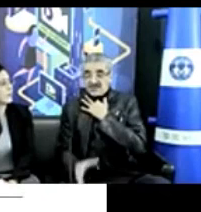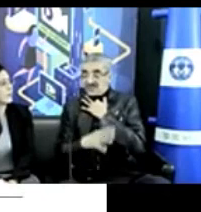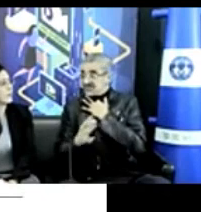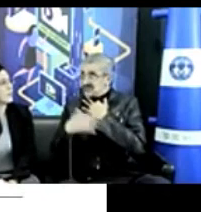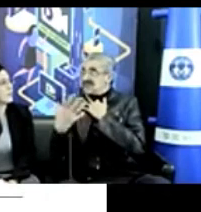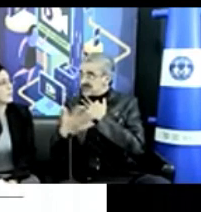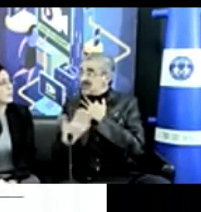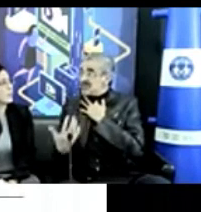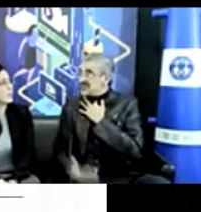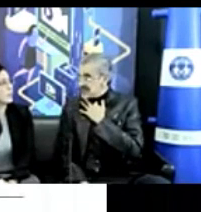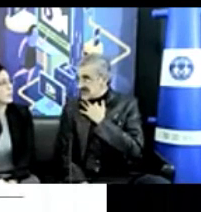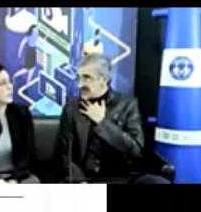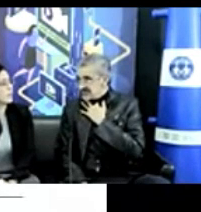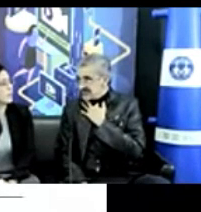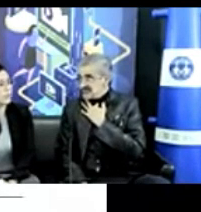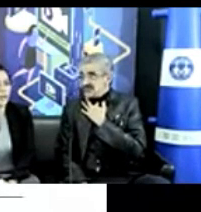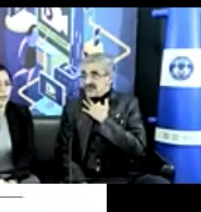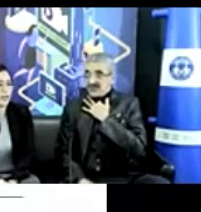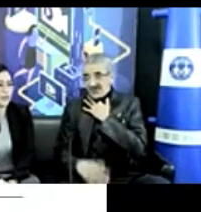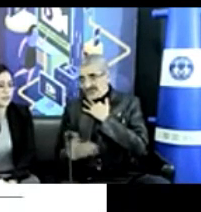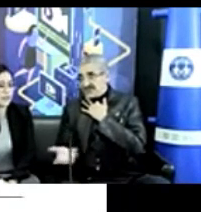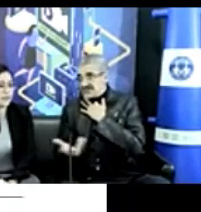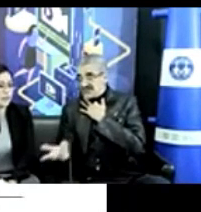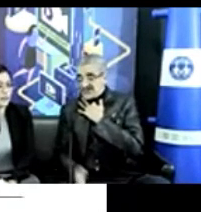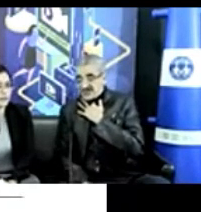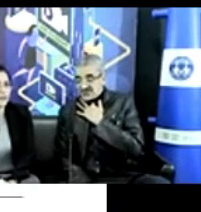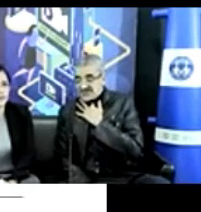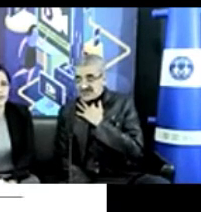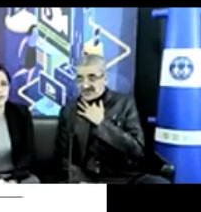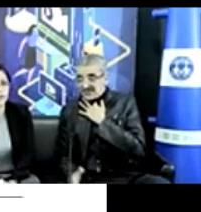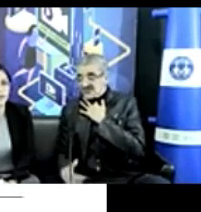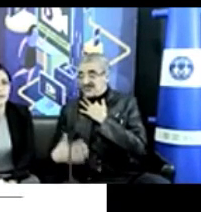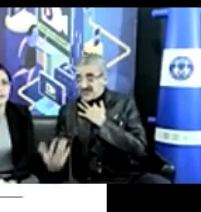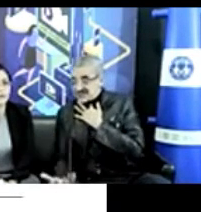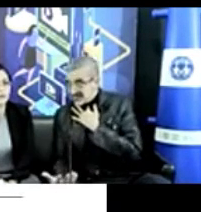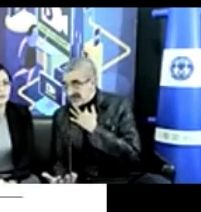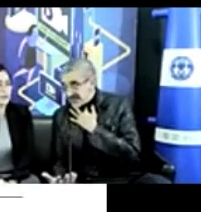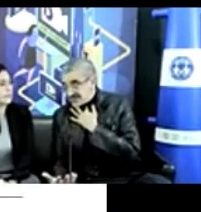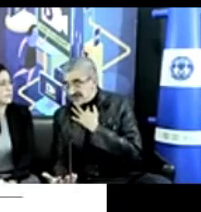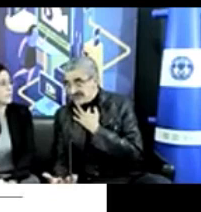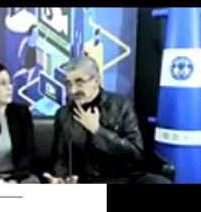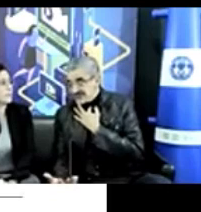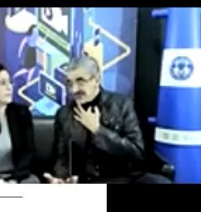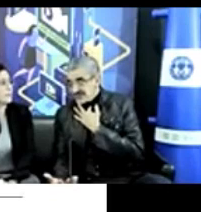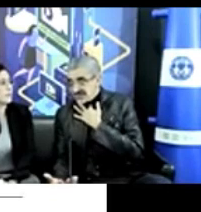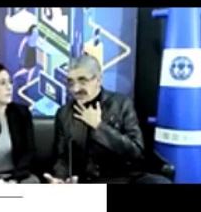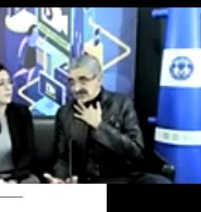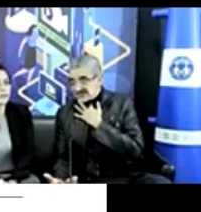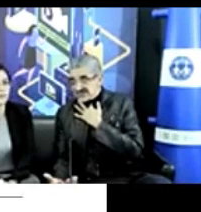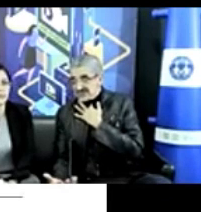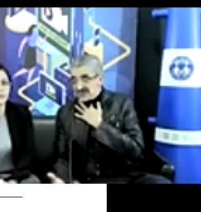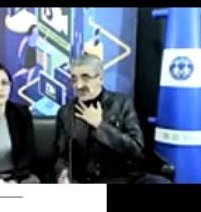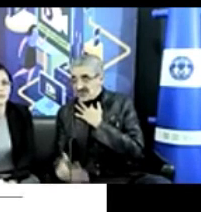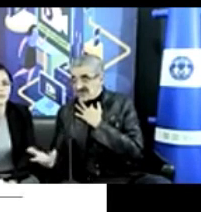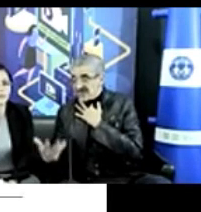para todo el personal que tiene contacto, ¿no? Y bueno, establecimos una estrategia de primer acercamiento, que